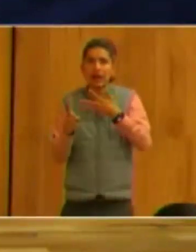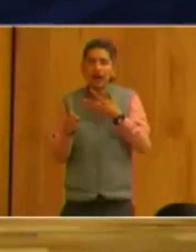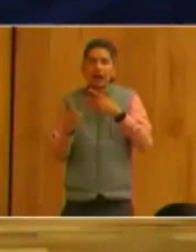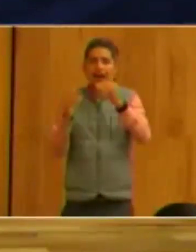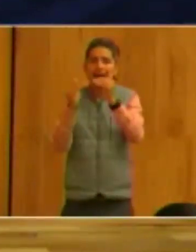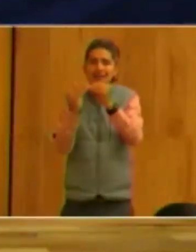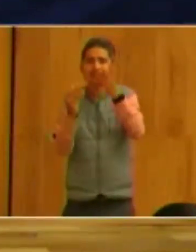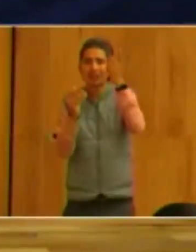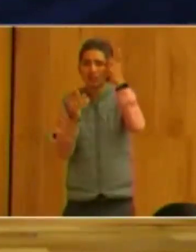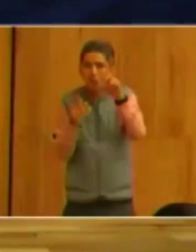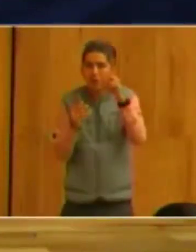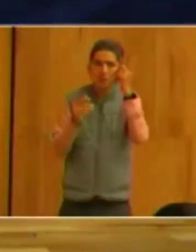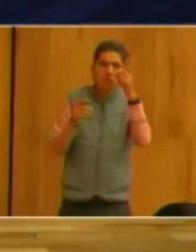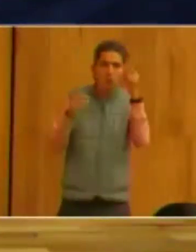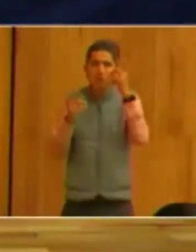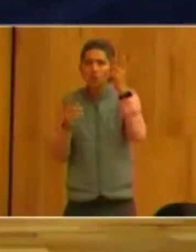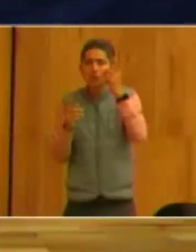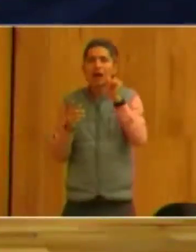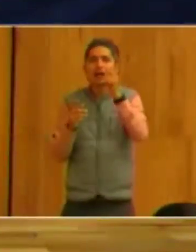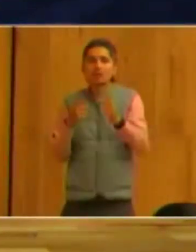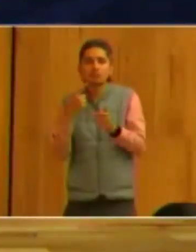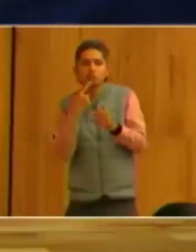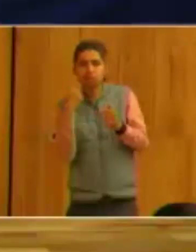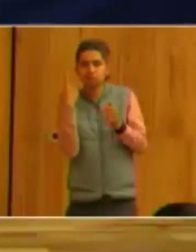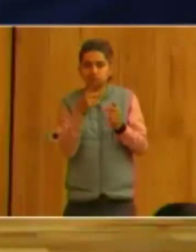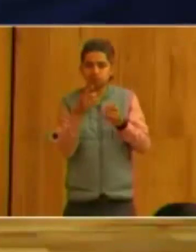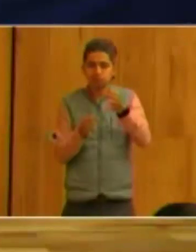o con un patrimonio y se promoviera un juicio sucesorio,